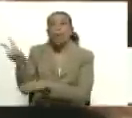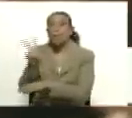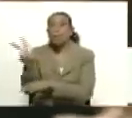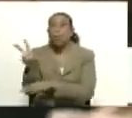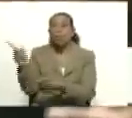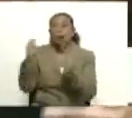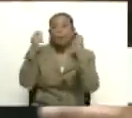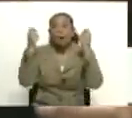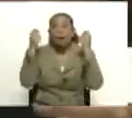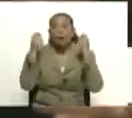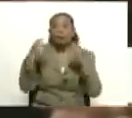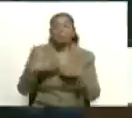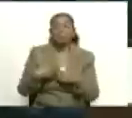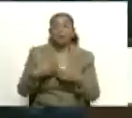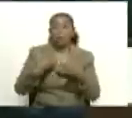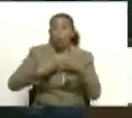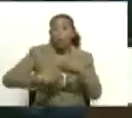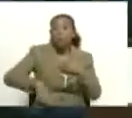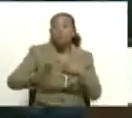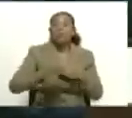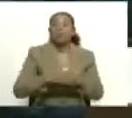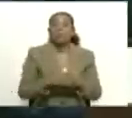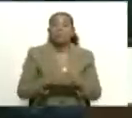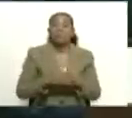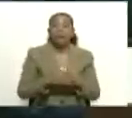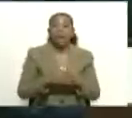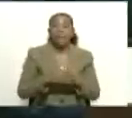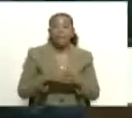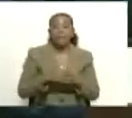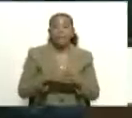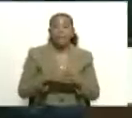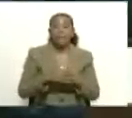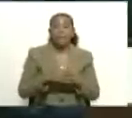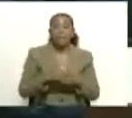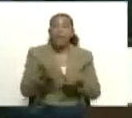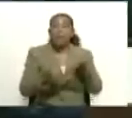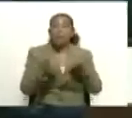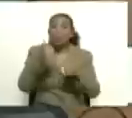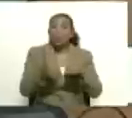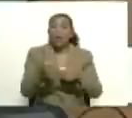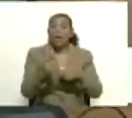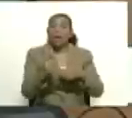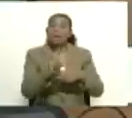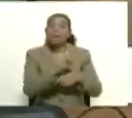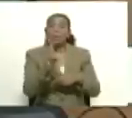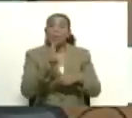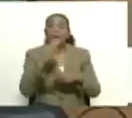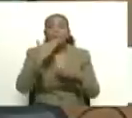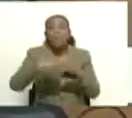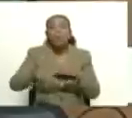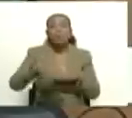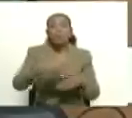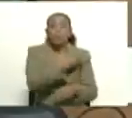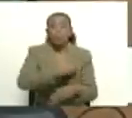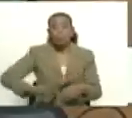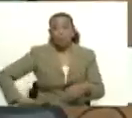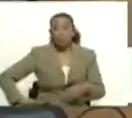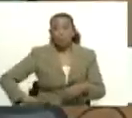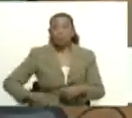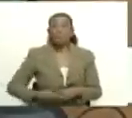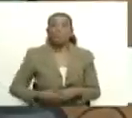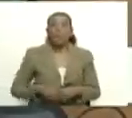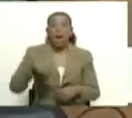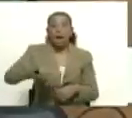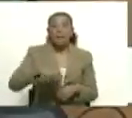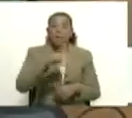campaña electoral como candidato presidencial por el Partido Republicano para los próximos comicios electorales